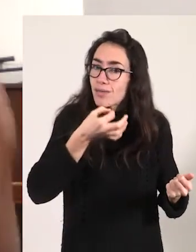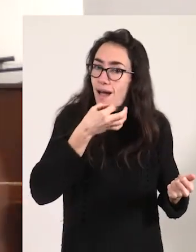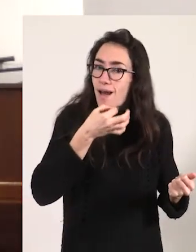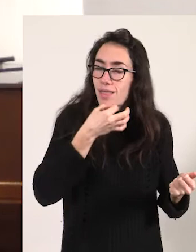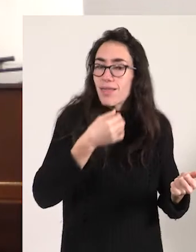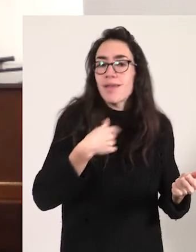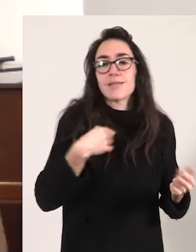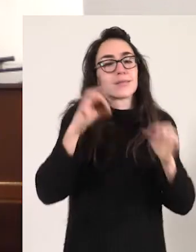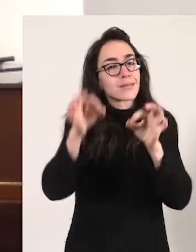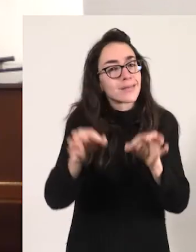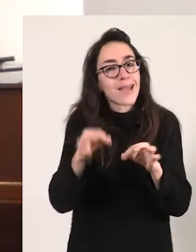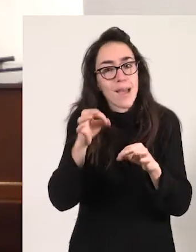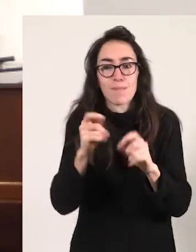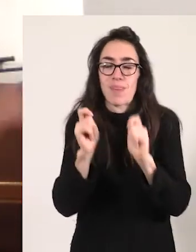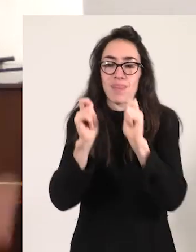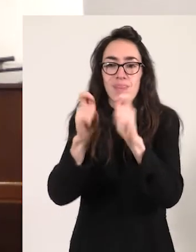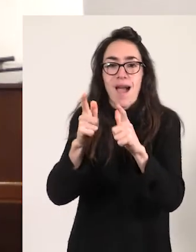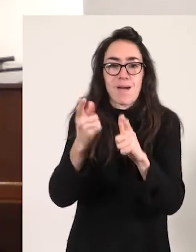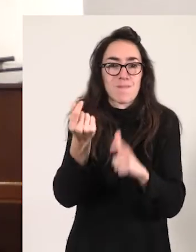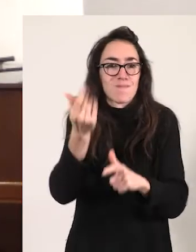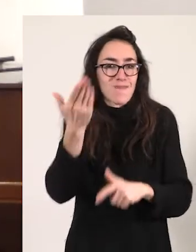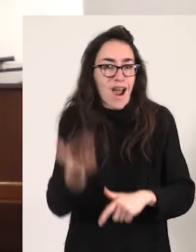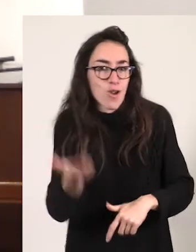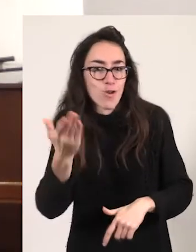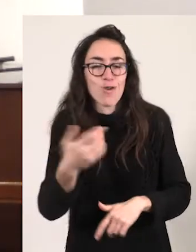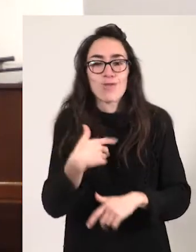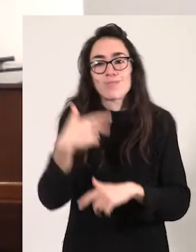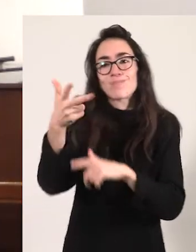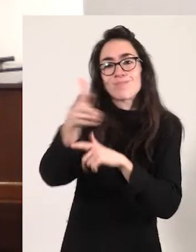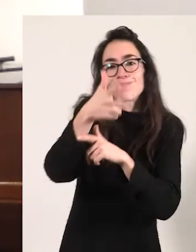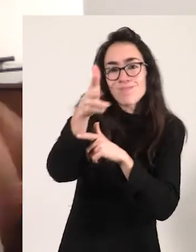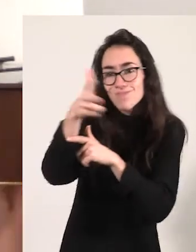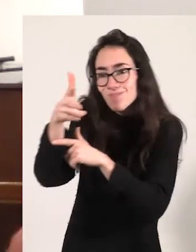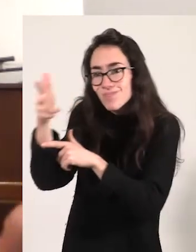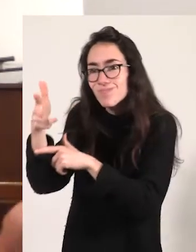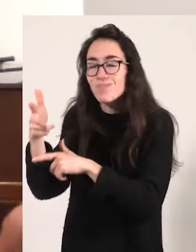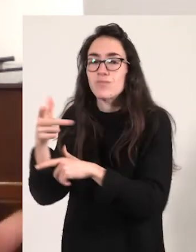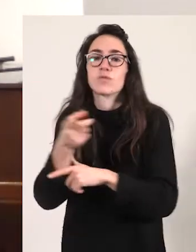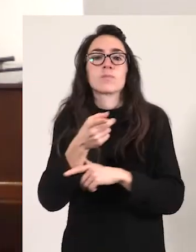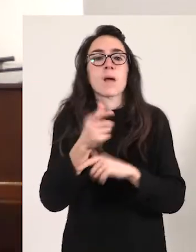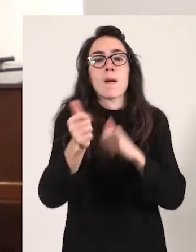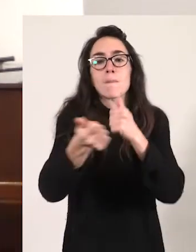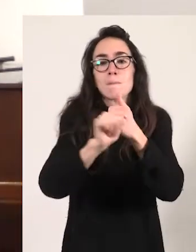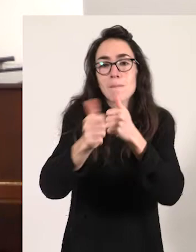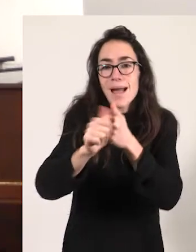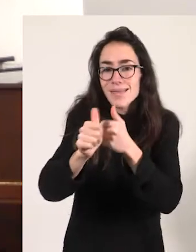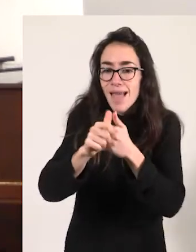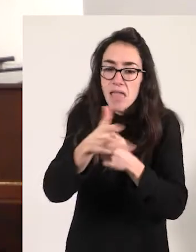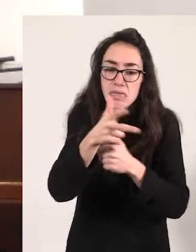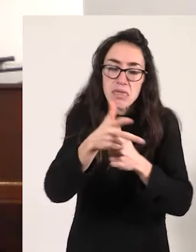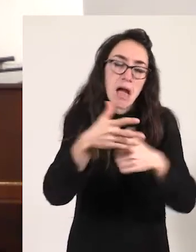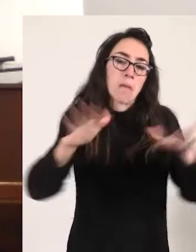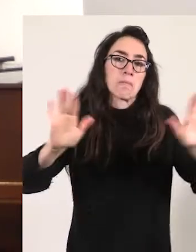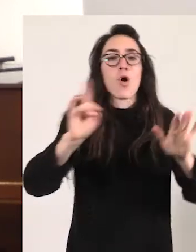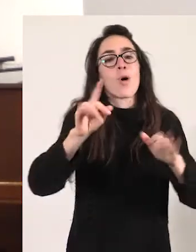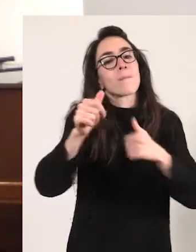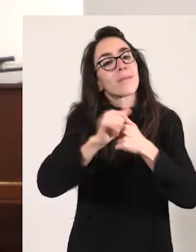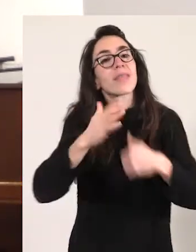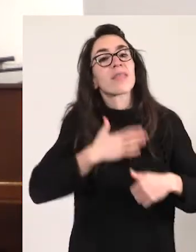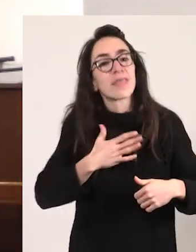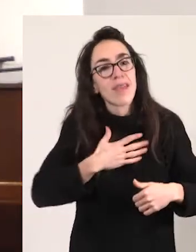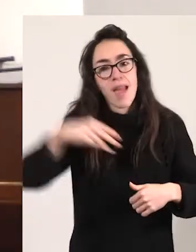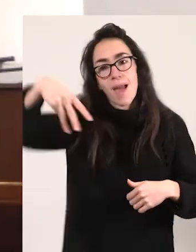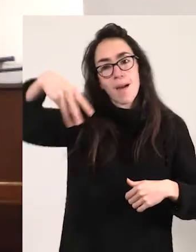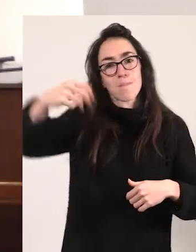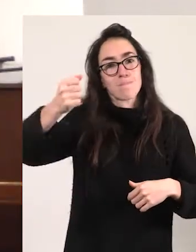nosotras por la tarde conseguimos ponerlo en valor, entrevistar a gente, grabamos patatas, pero no son patatas, son las patatas